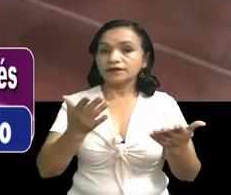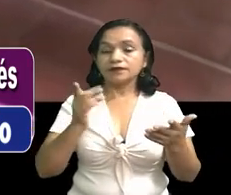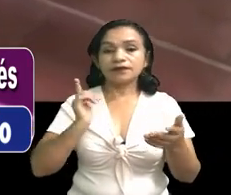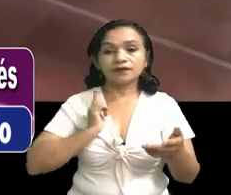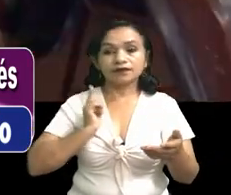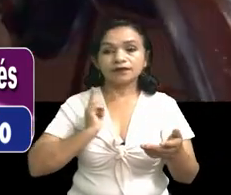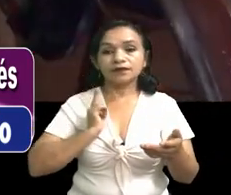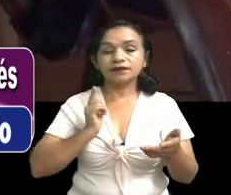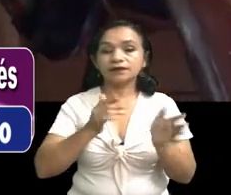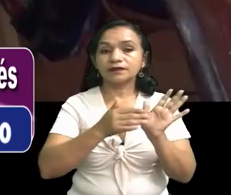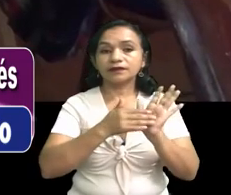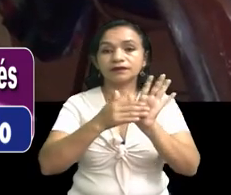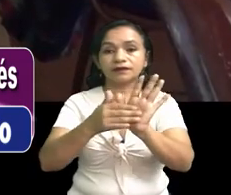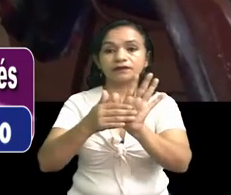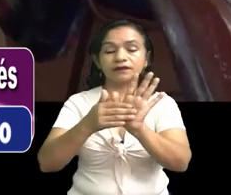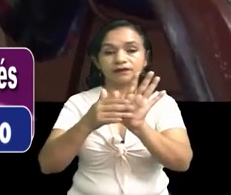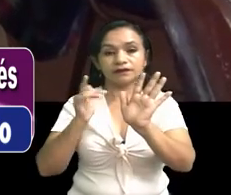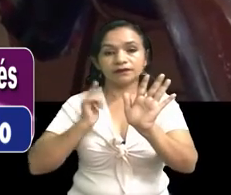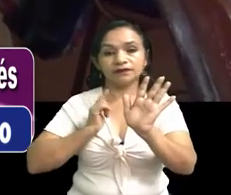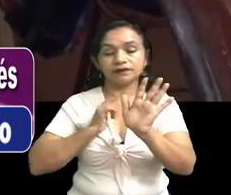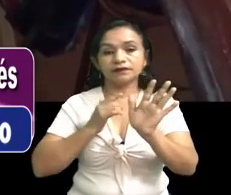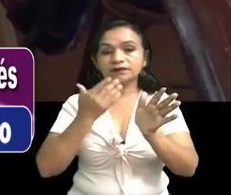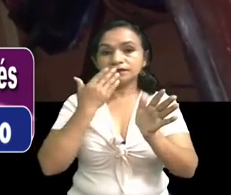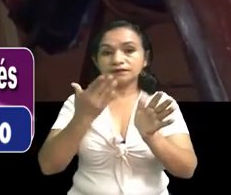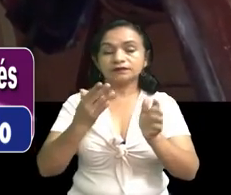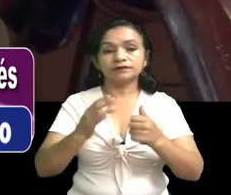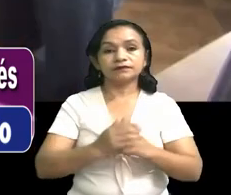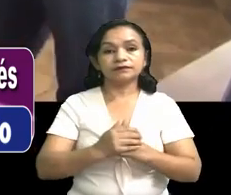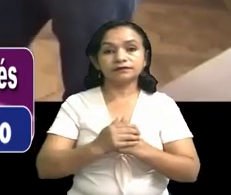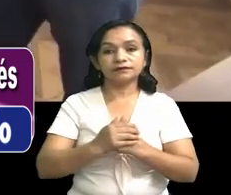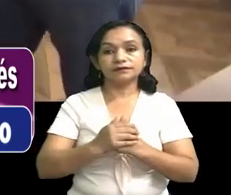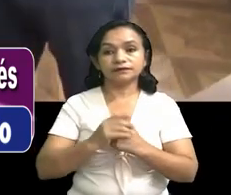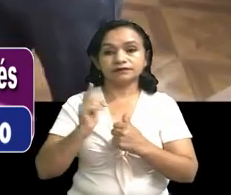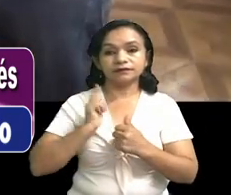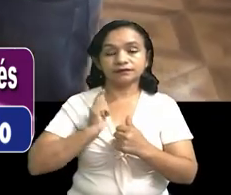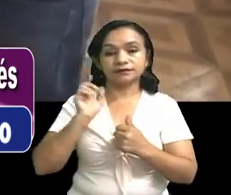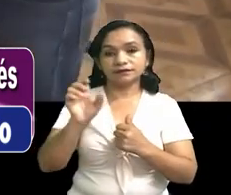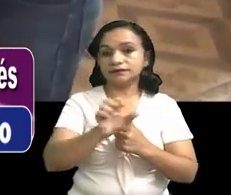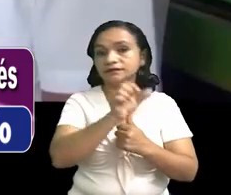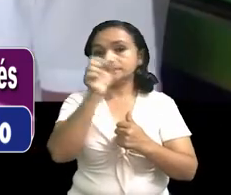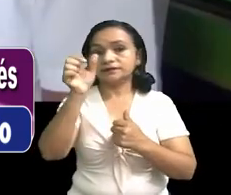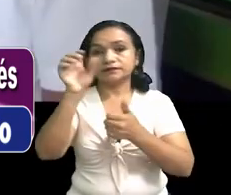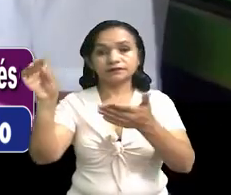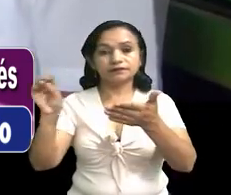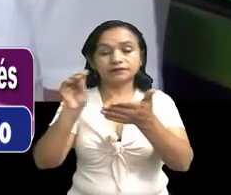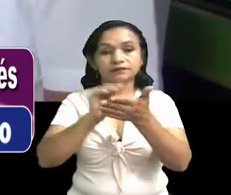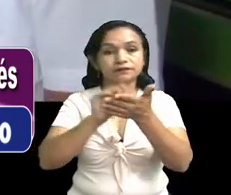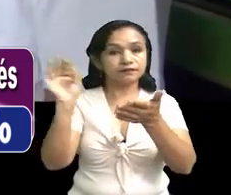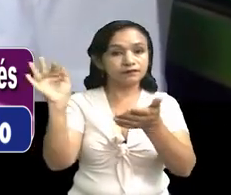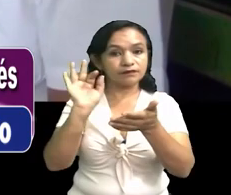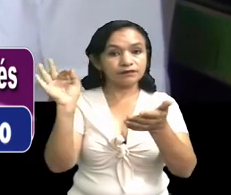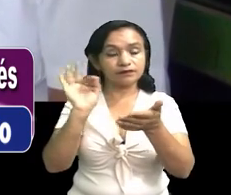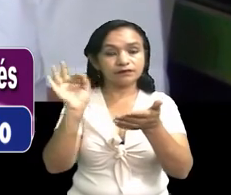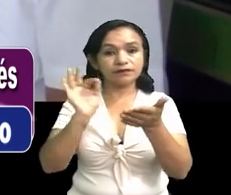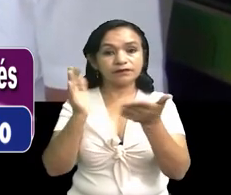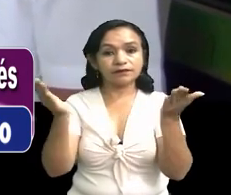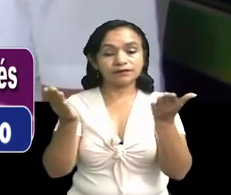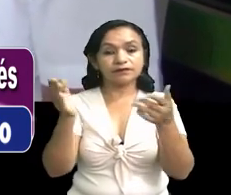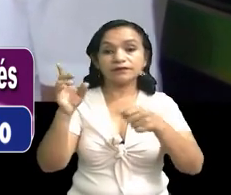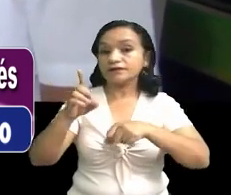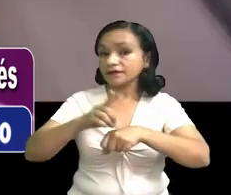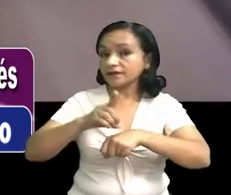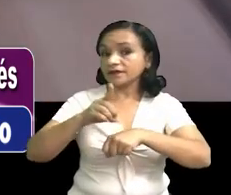que demostrar que tenemos calidad. Y eso lleva otro agregado, que es la formación de